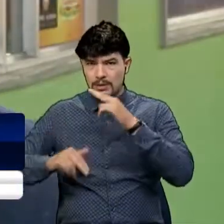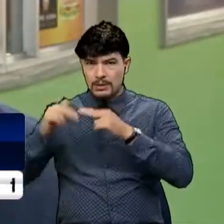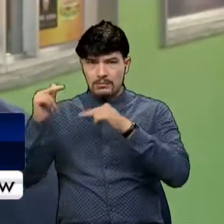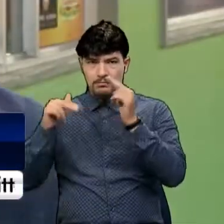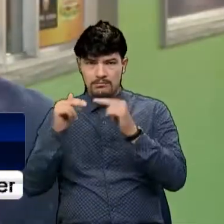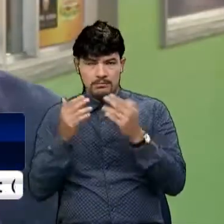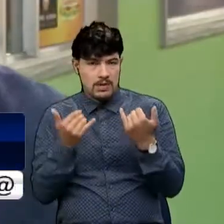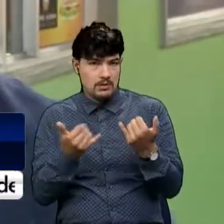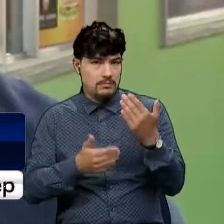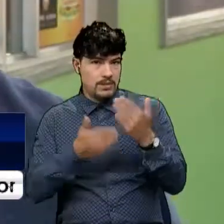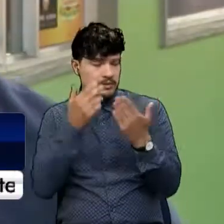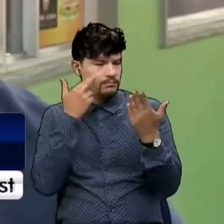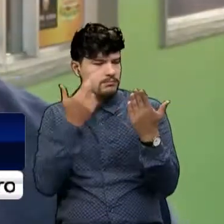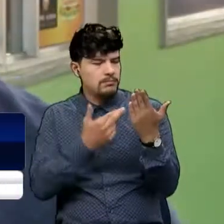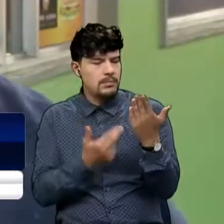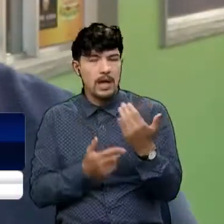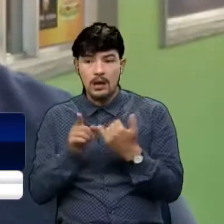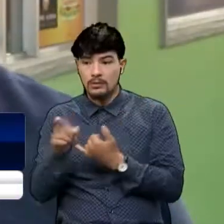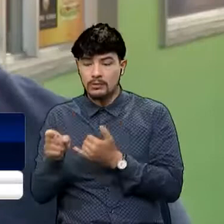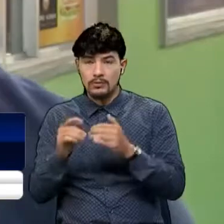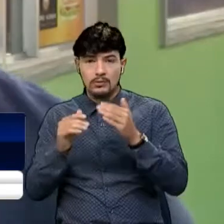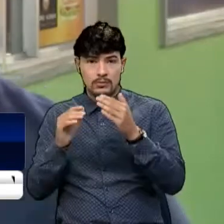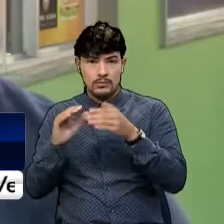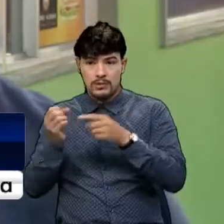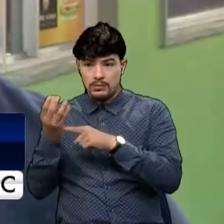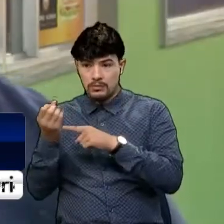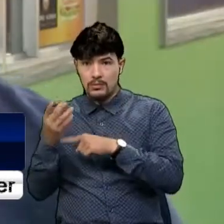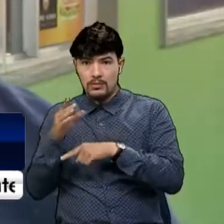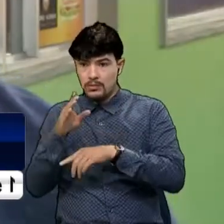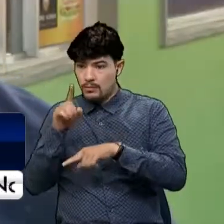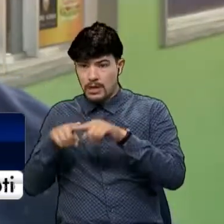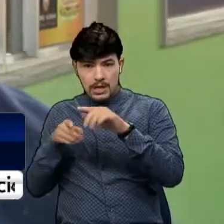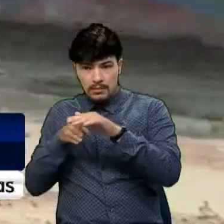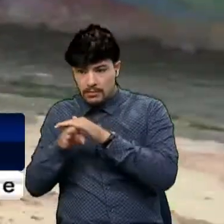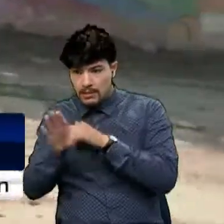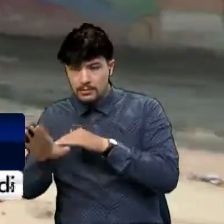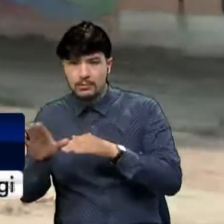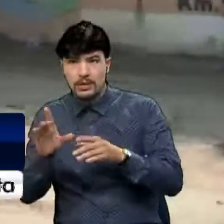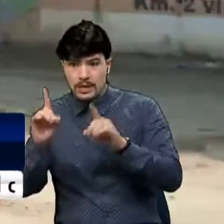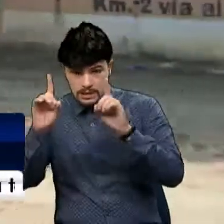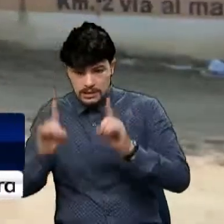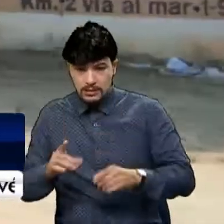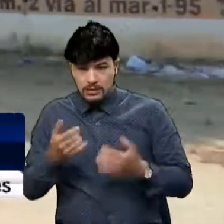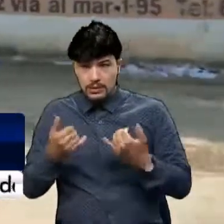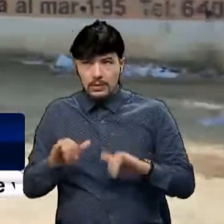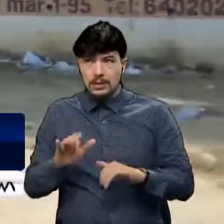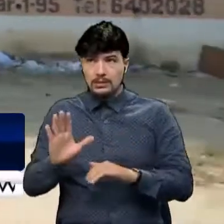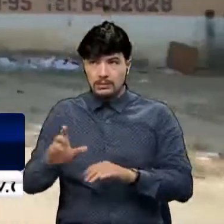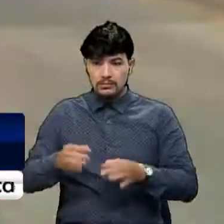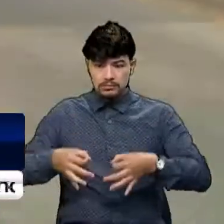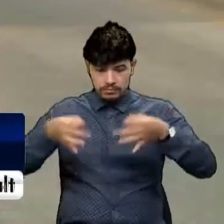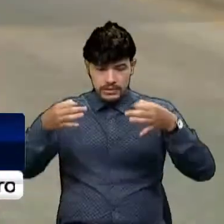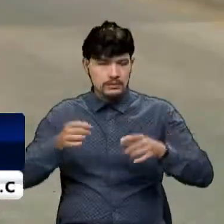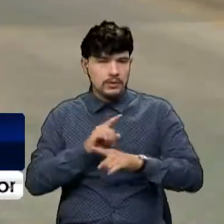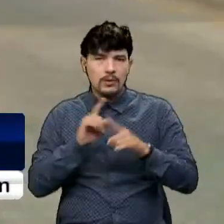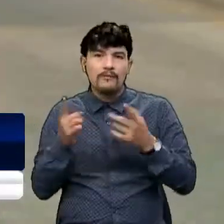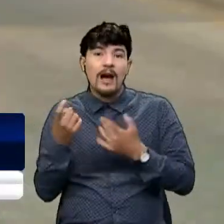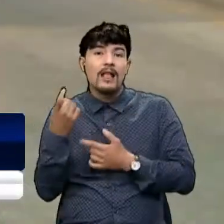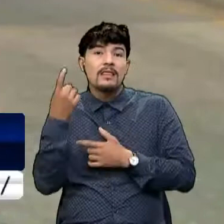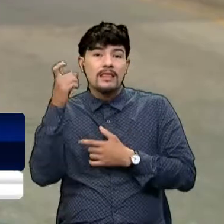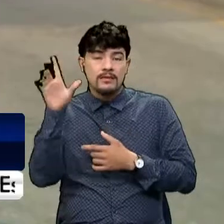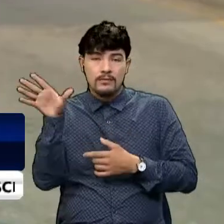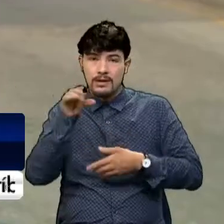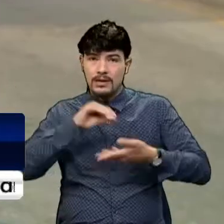nada a la escuela ellos pueden estar hablando de cosas pero todavía no está la decisión en firme la